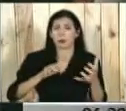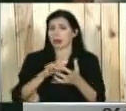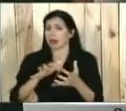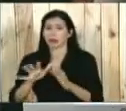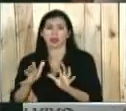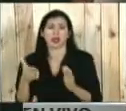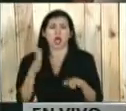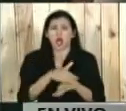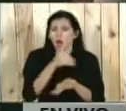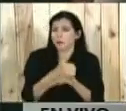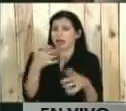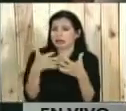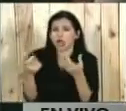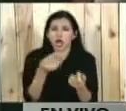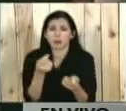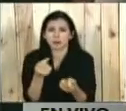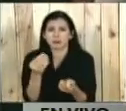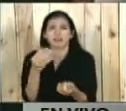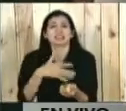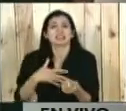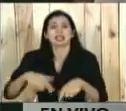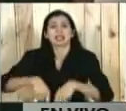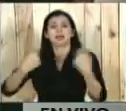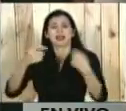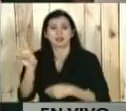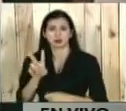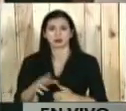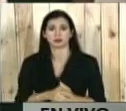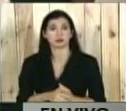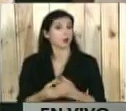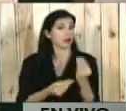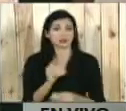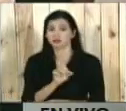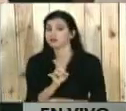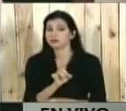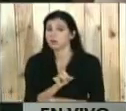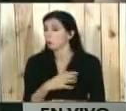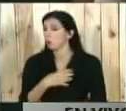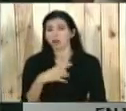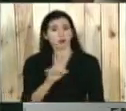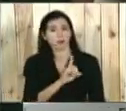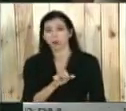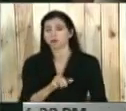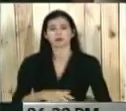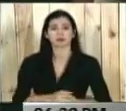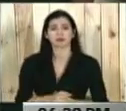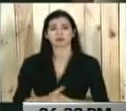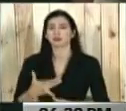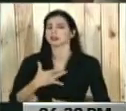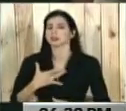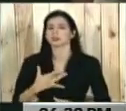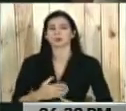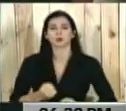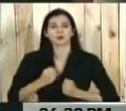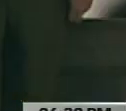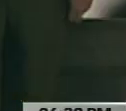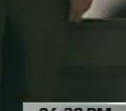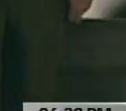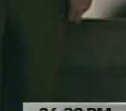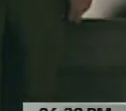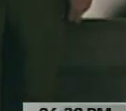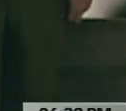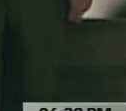la guerra económica de quienes querían quebrar a Venezuela. Y no lo han hecho ni lo harán. Así que eso me llena de mucha moral y